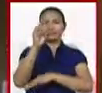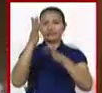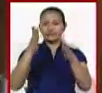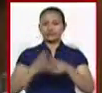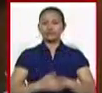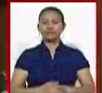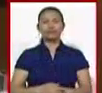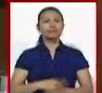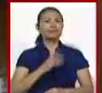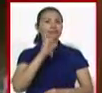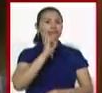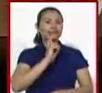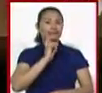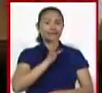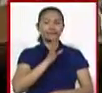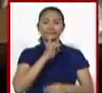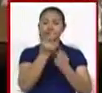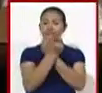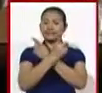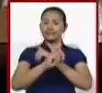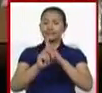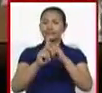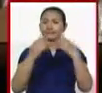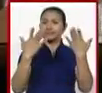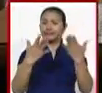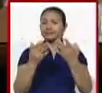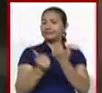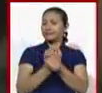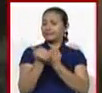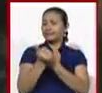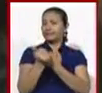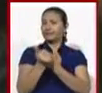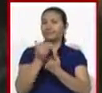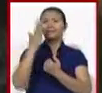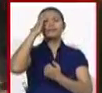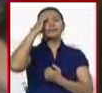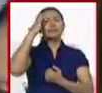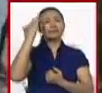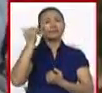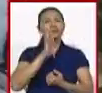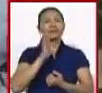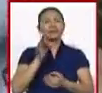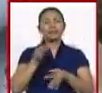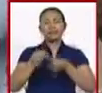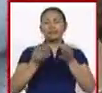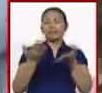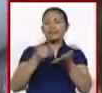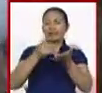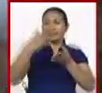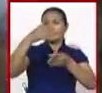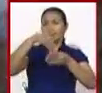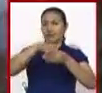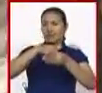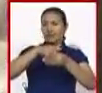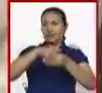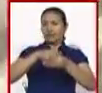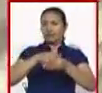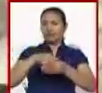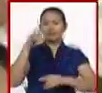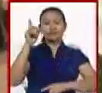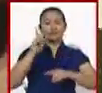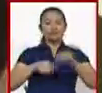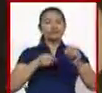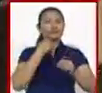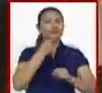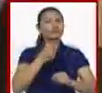bolivianos. Para el gobernador Rubén Costa, la democracia estaría en riesgo, y esto porque se habla mucho de reelección. No se puede,